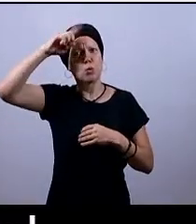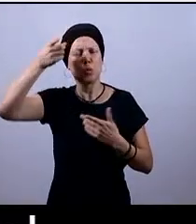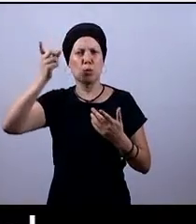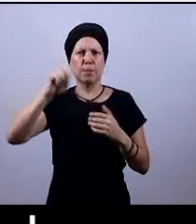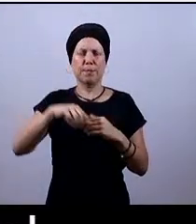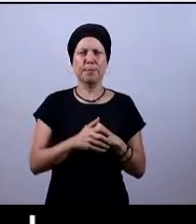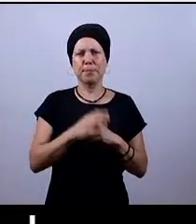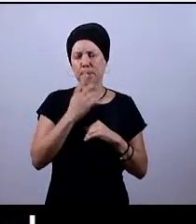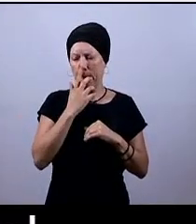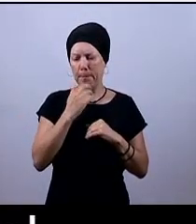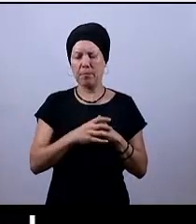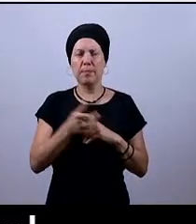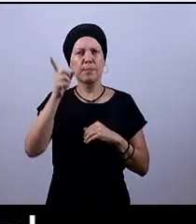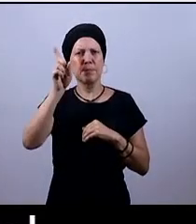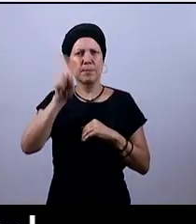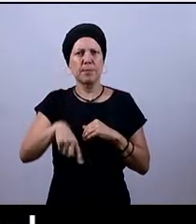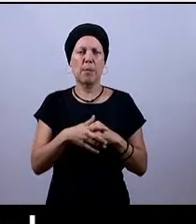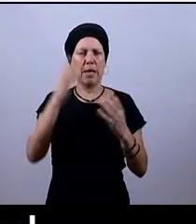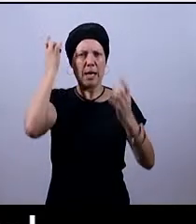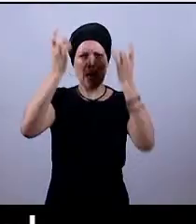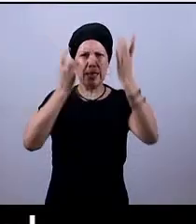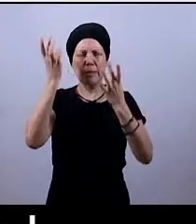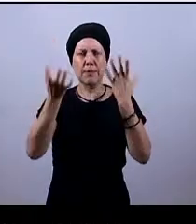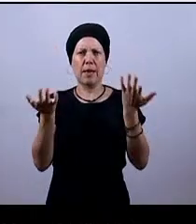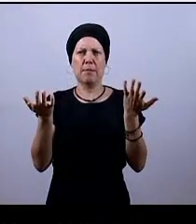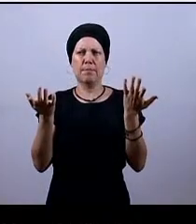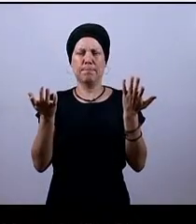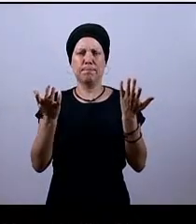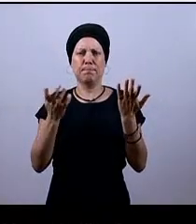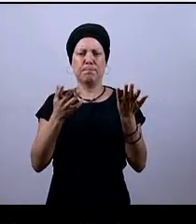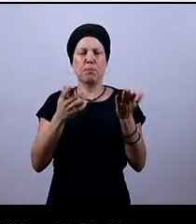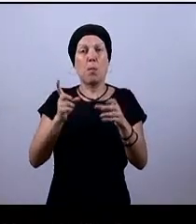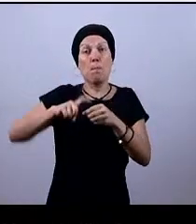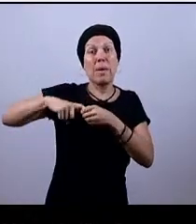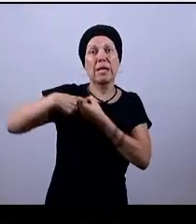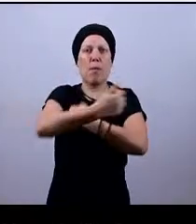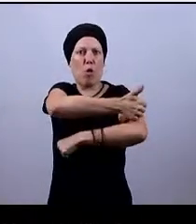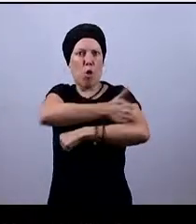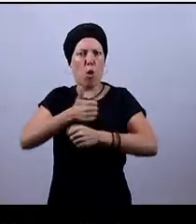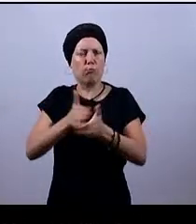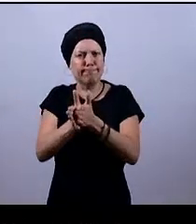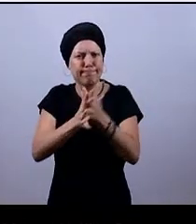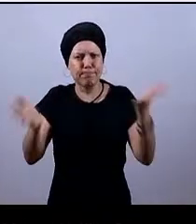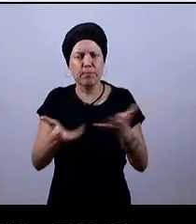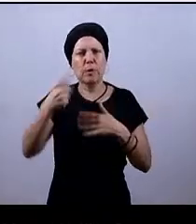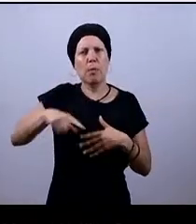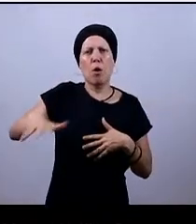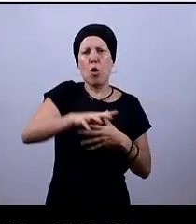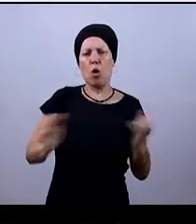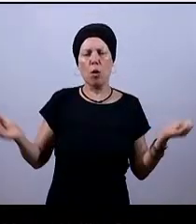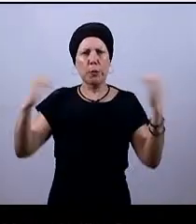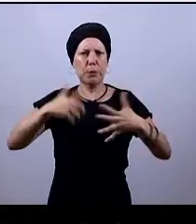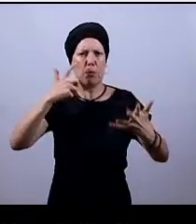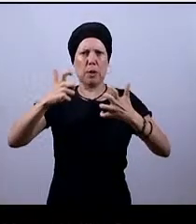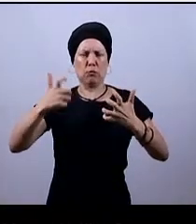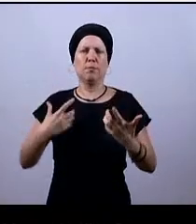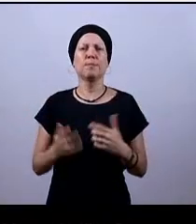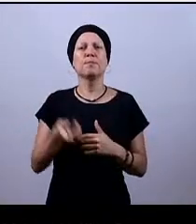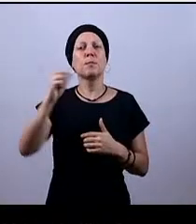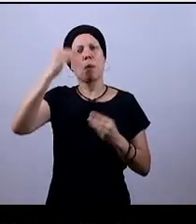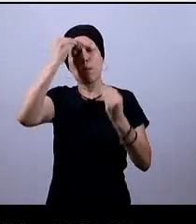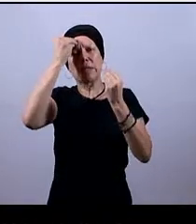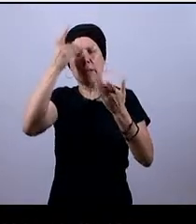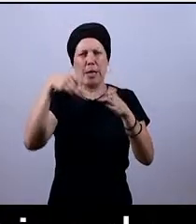turismo. También son actividades que fomentan la participación ciudadana, los espacios de expresión artística y el